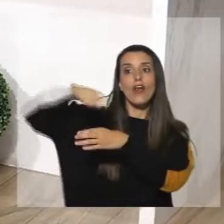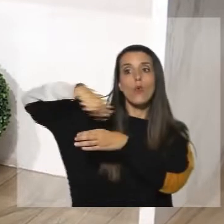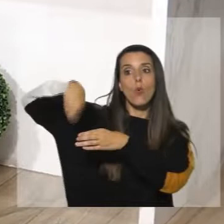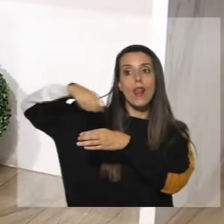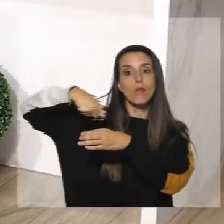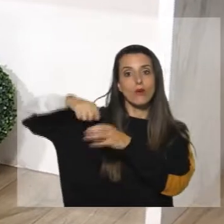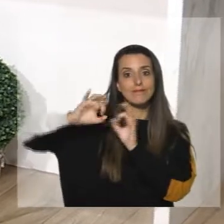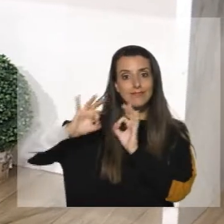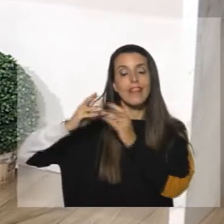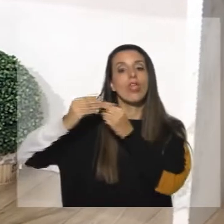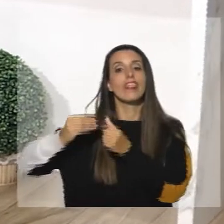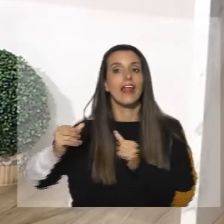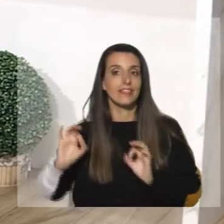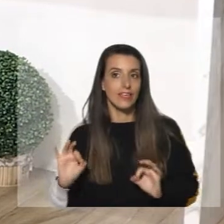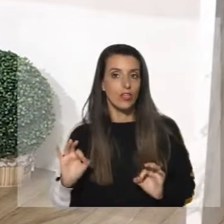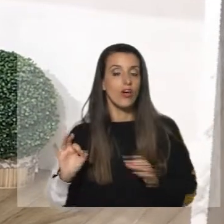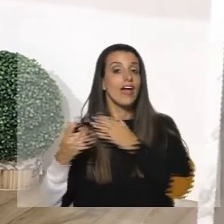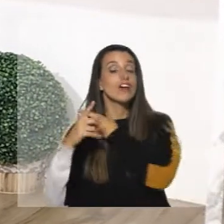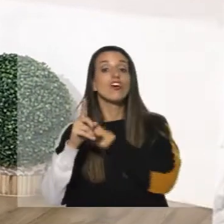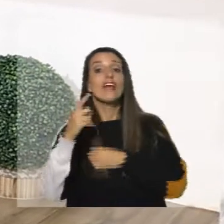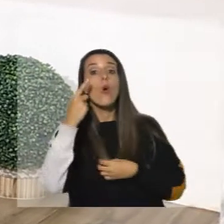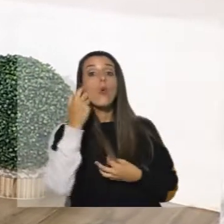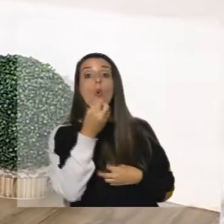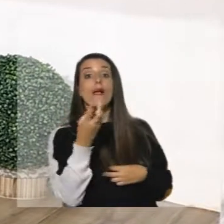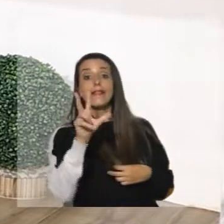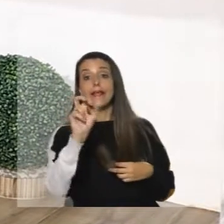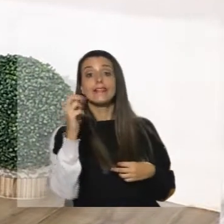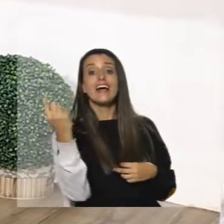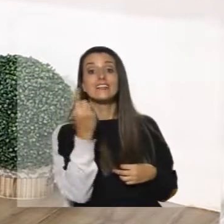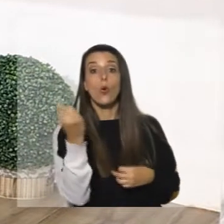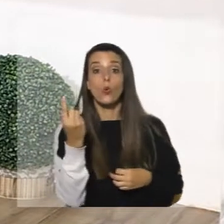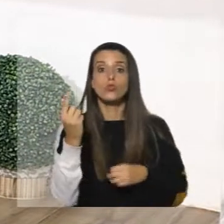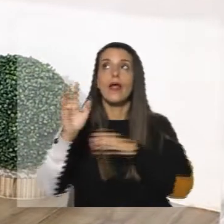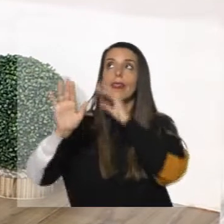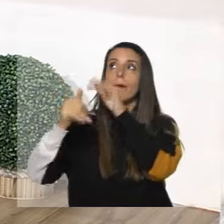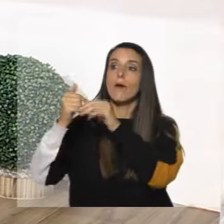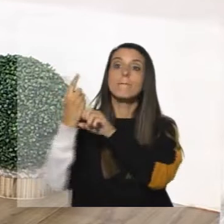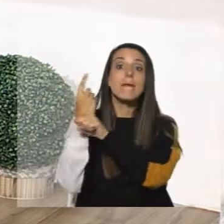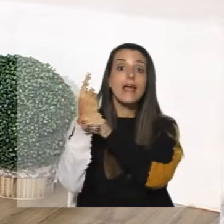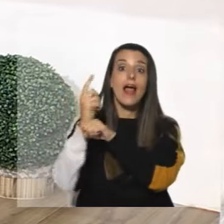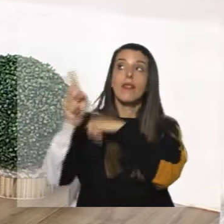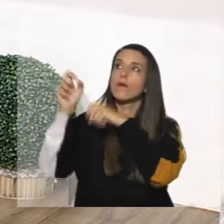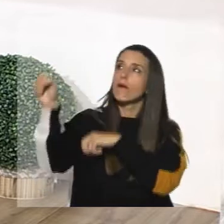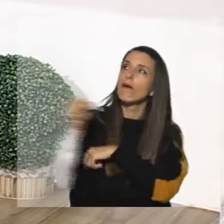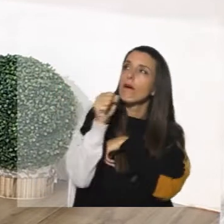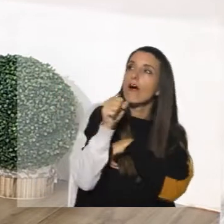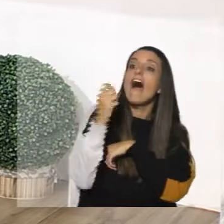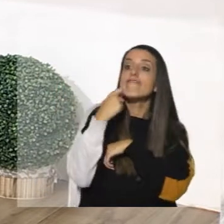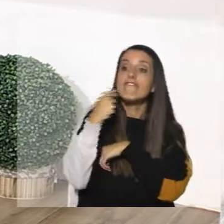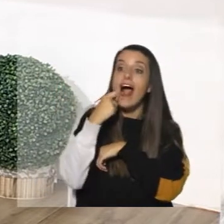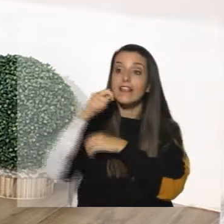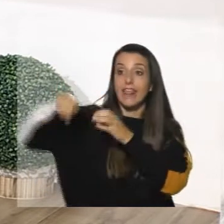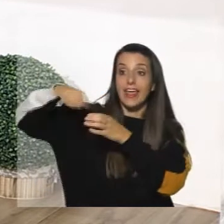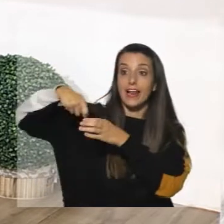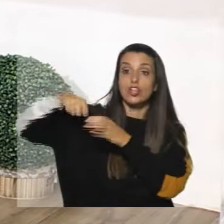muy perfecto. Bien. Maravilloso. Entonces, cada 30 segundos al principio y después cada 10 segundos más o menos lo controlamos para cuando esté, para terminarlo de fundir.